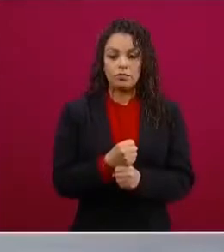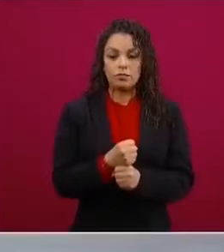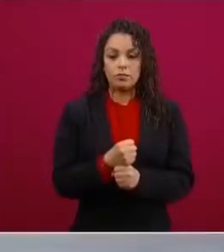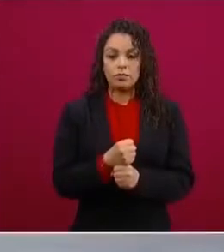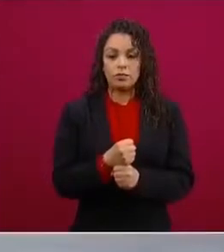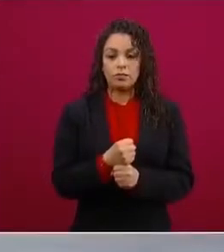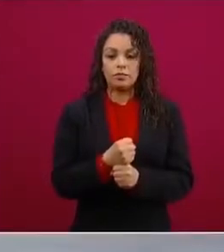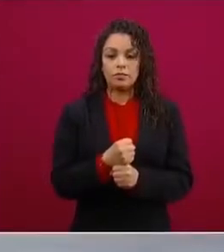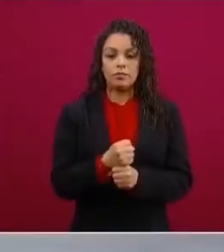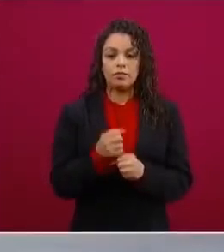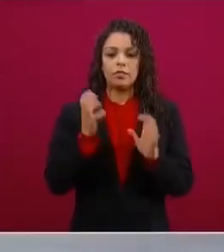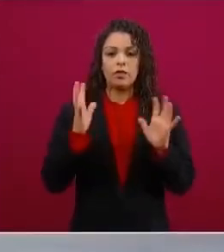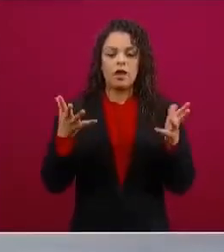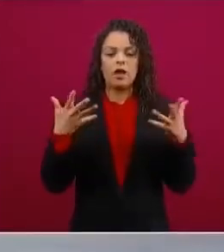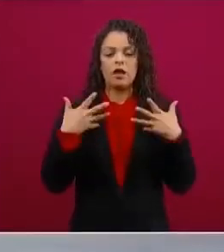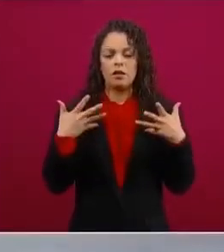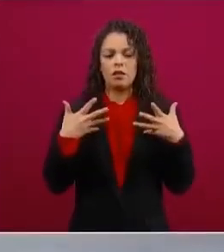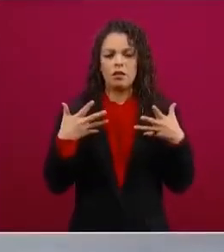Ya tenemos